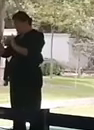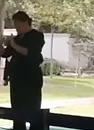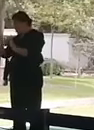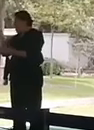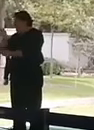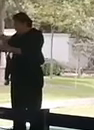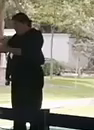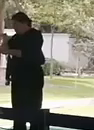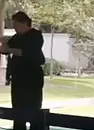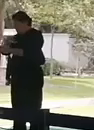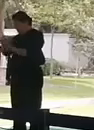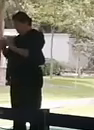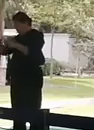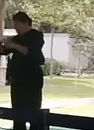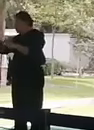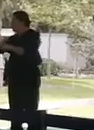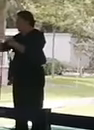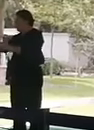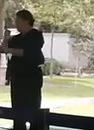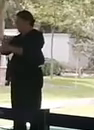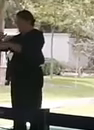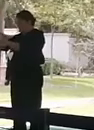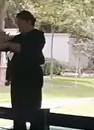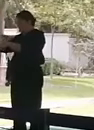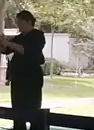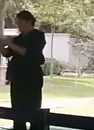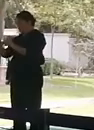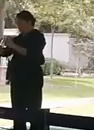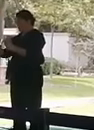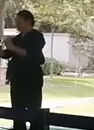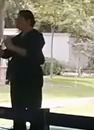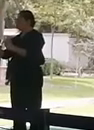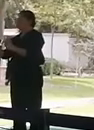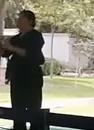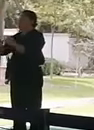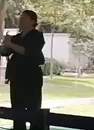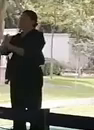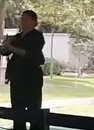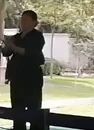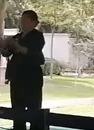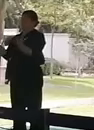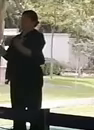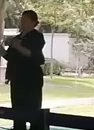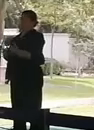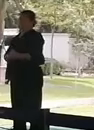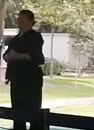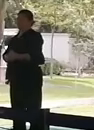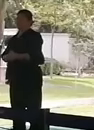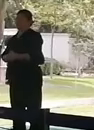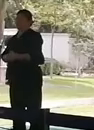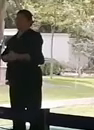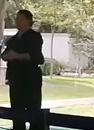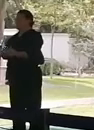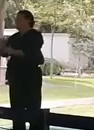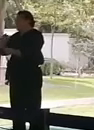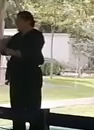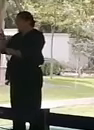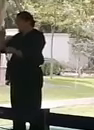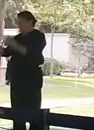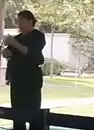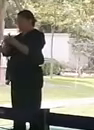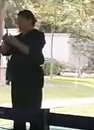estas oportunidades en automotriz, es algo que es una oportunidad para ustedes. Pero en lo segundo,